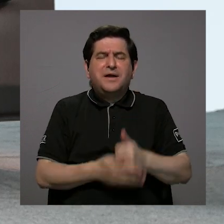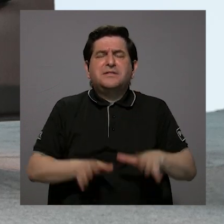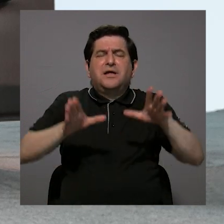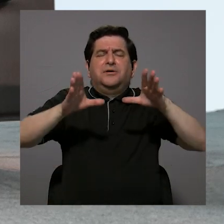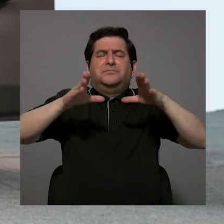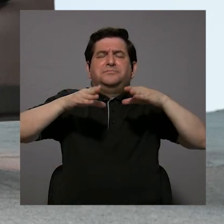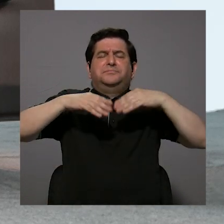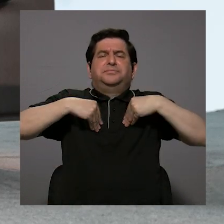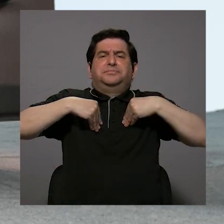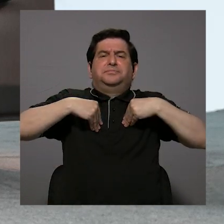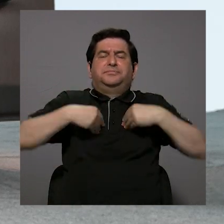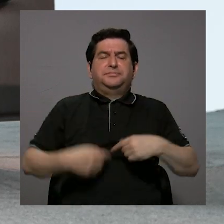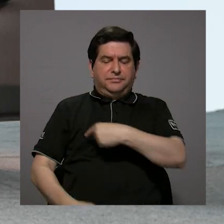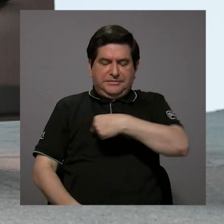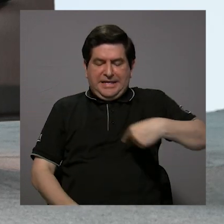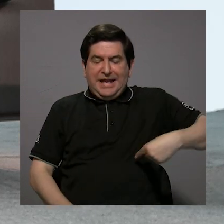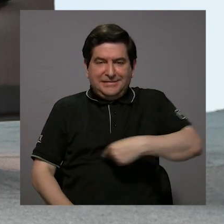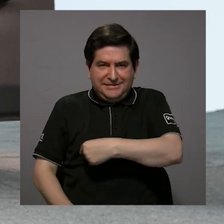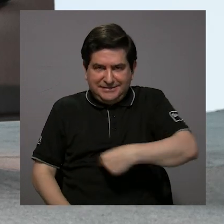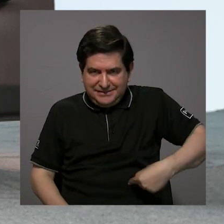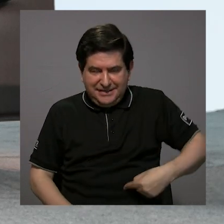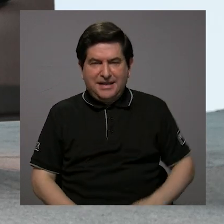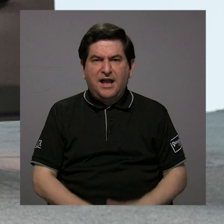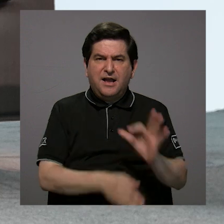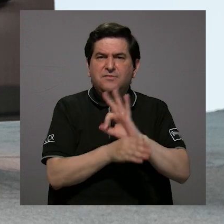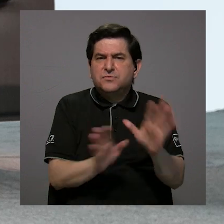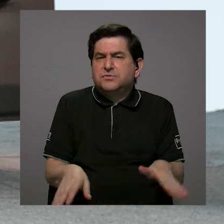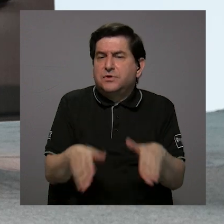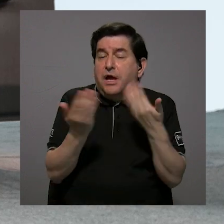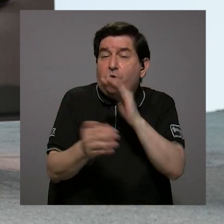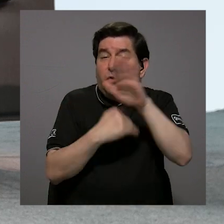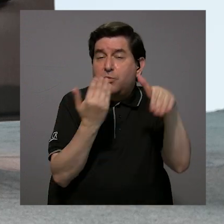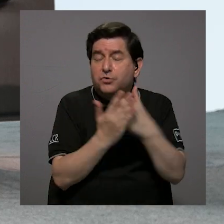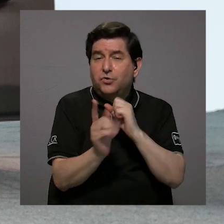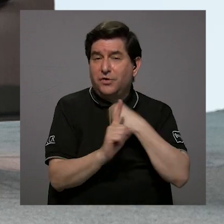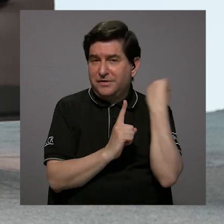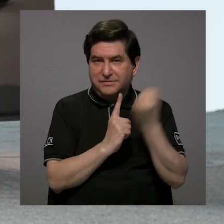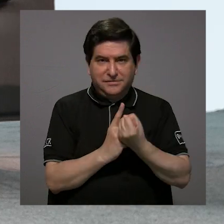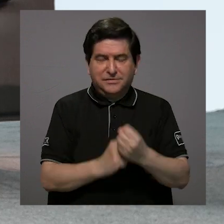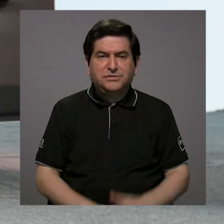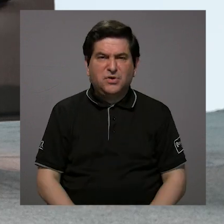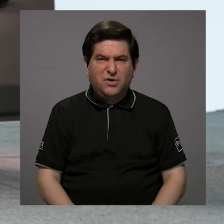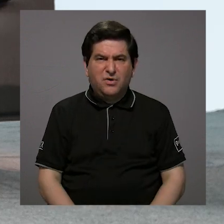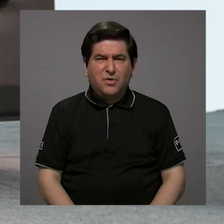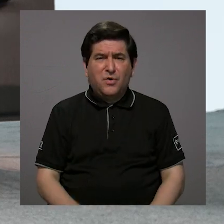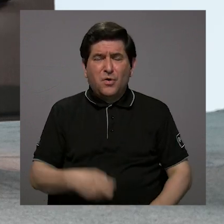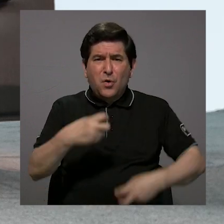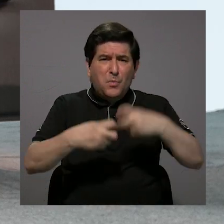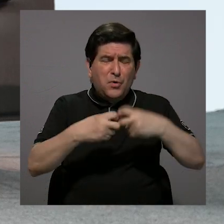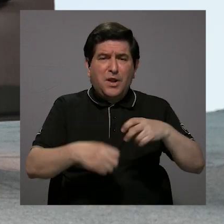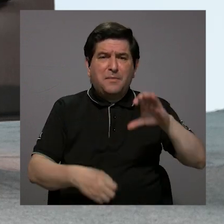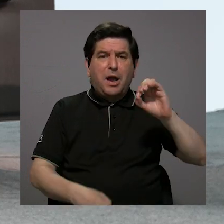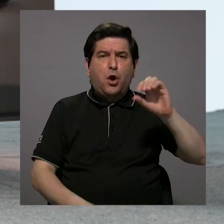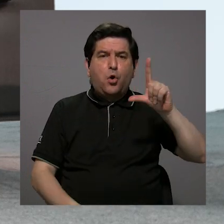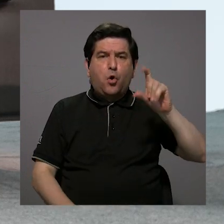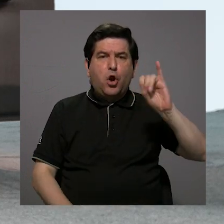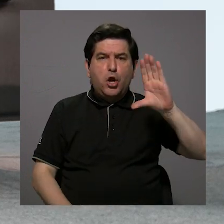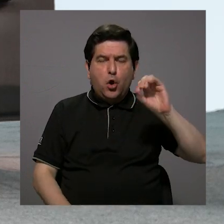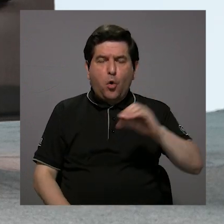de la tolerancia, la aceptación gastrointestinal, qué tal funciona todo el asunto, que si provoca